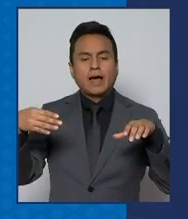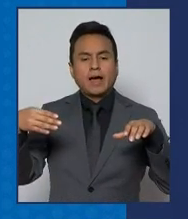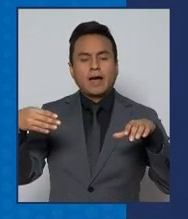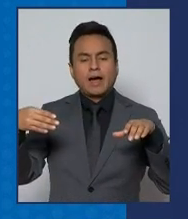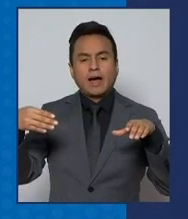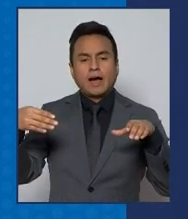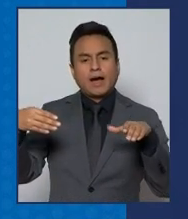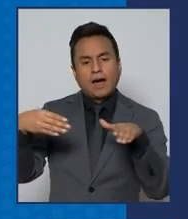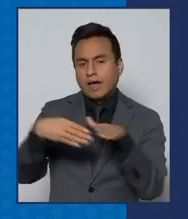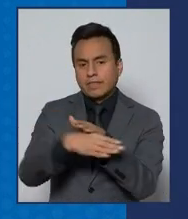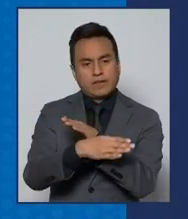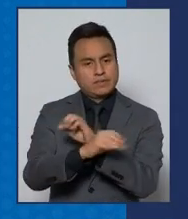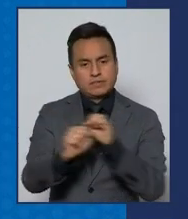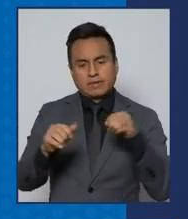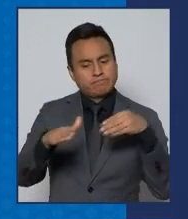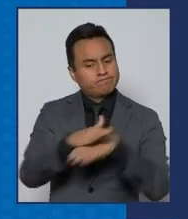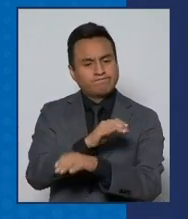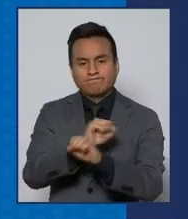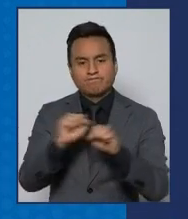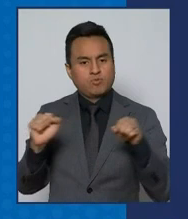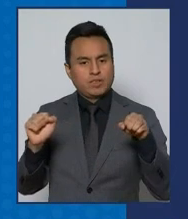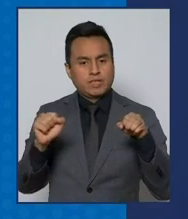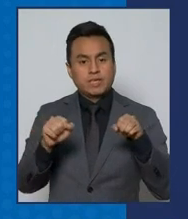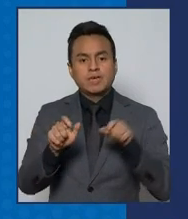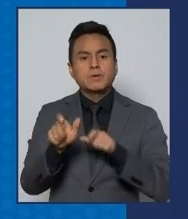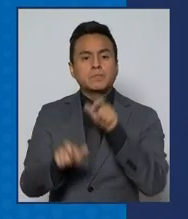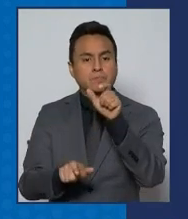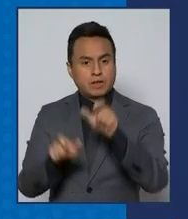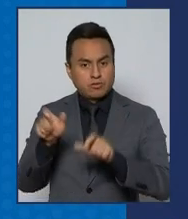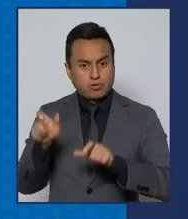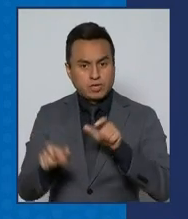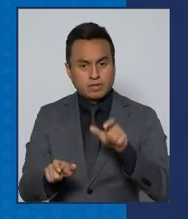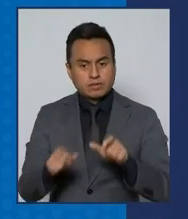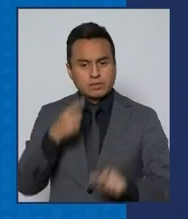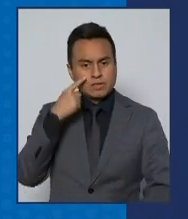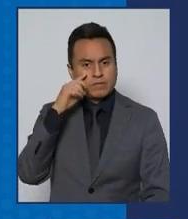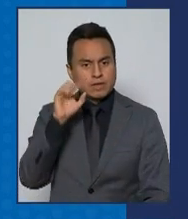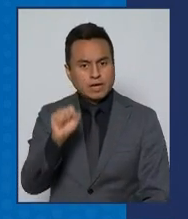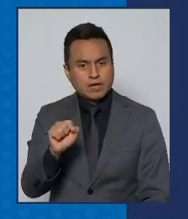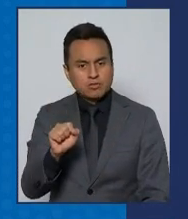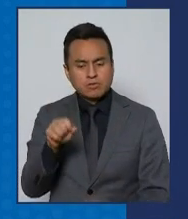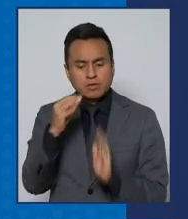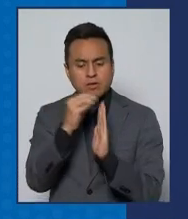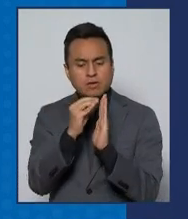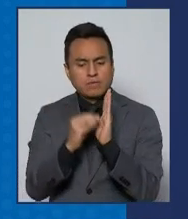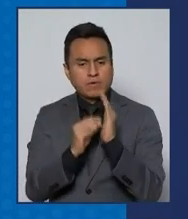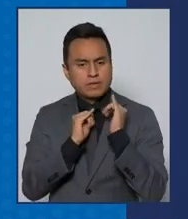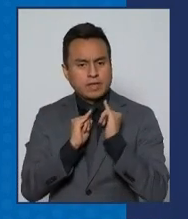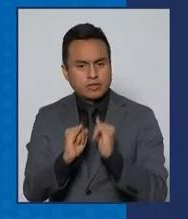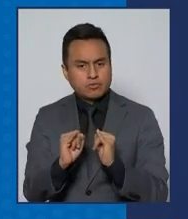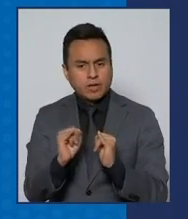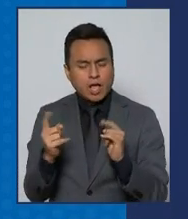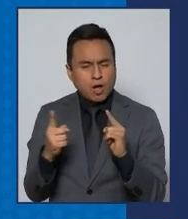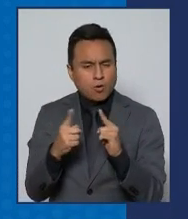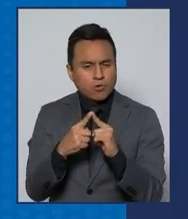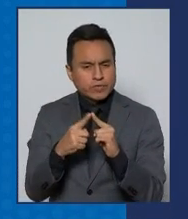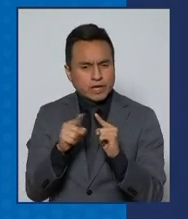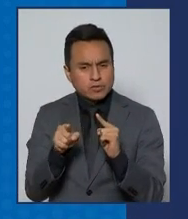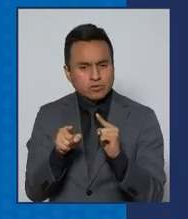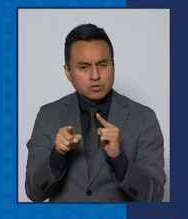esta aduana las personas que estén identificadas en la base de datos como